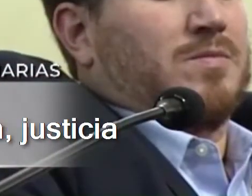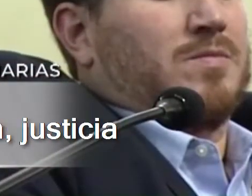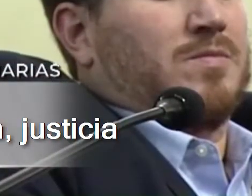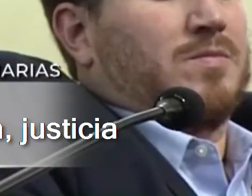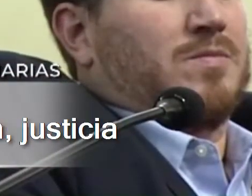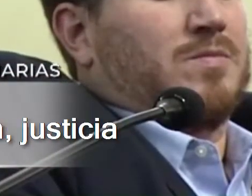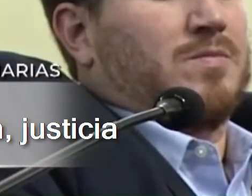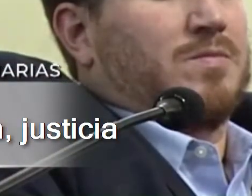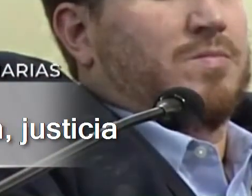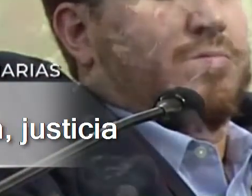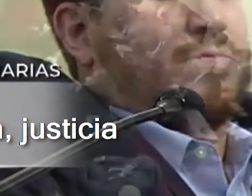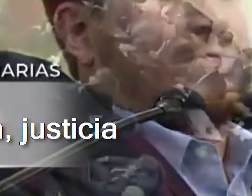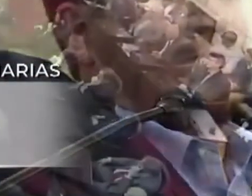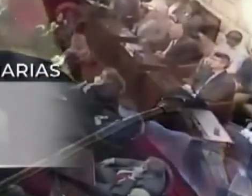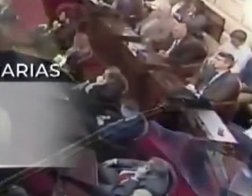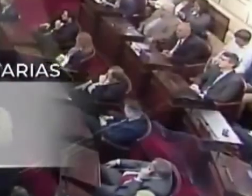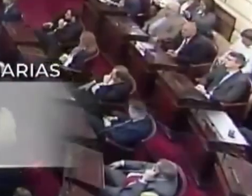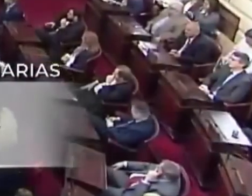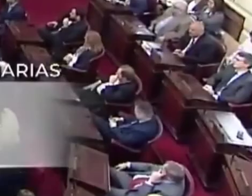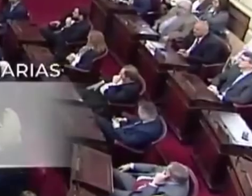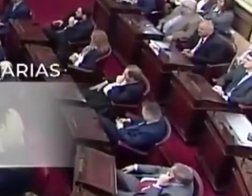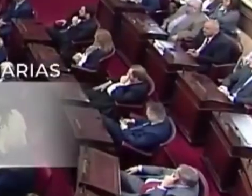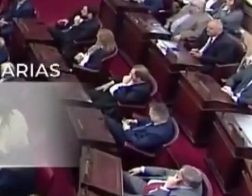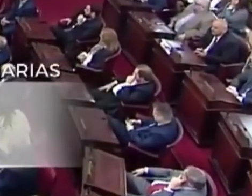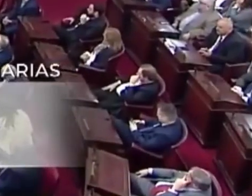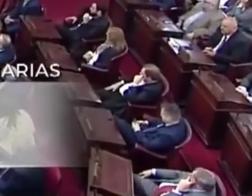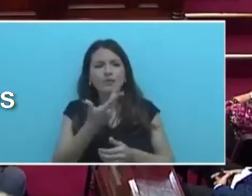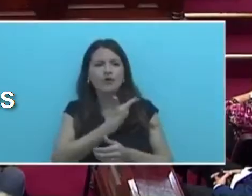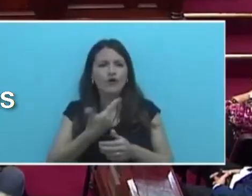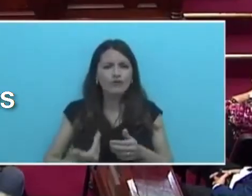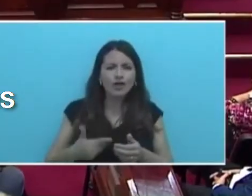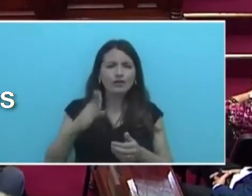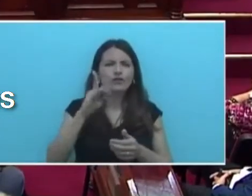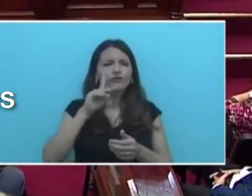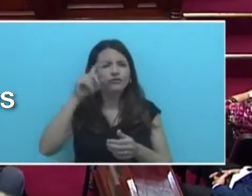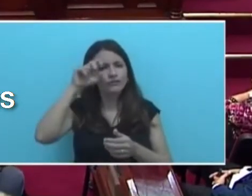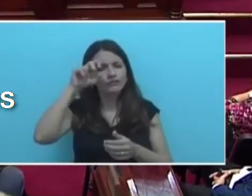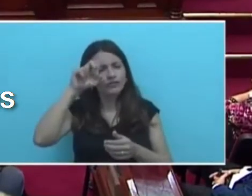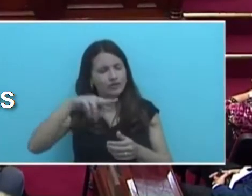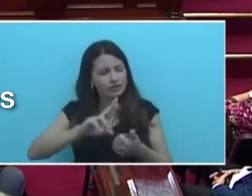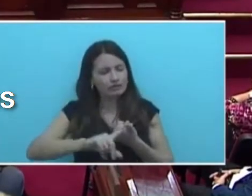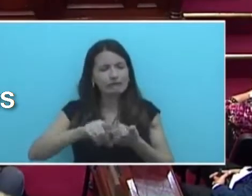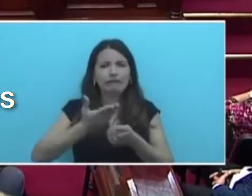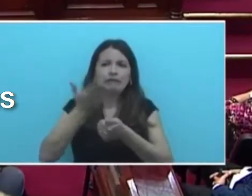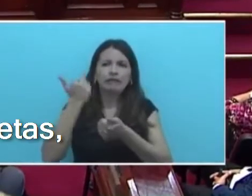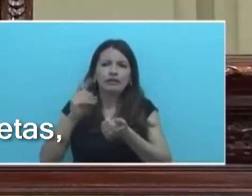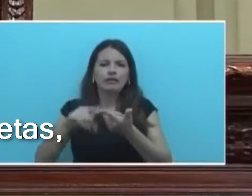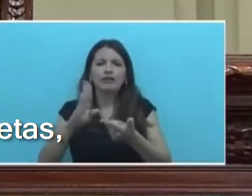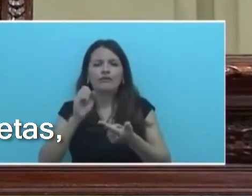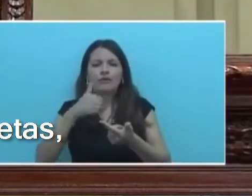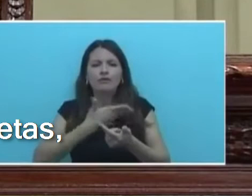para brindar salud, educación, cultura, justicia y seguridad en entornos de calidad. Demostramos que las grandes obras se terminan,